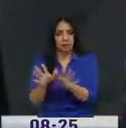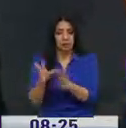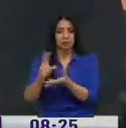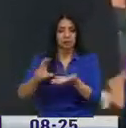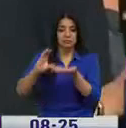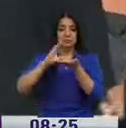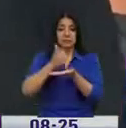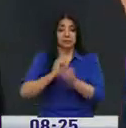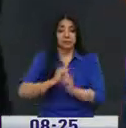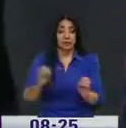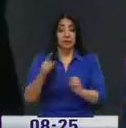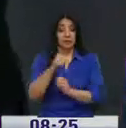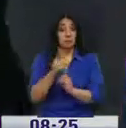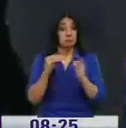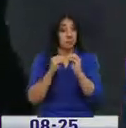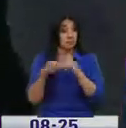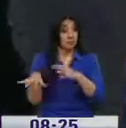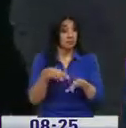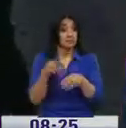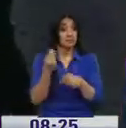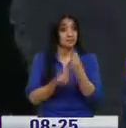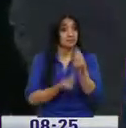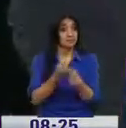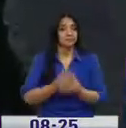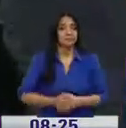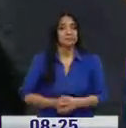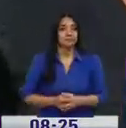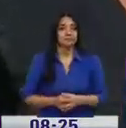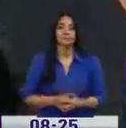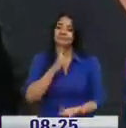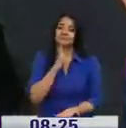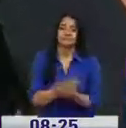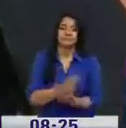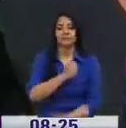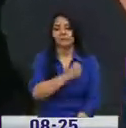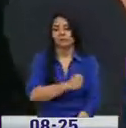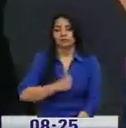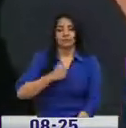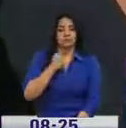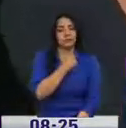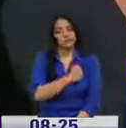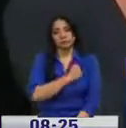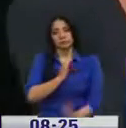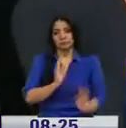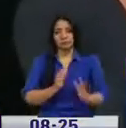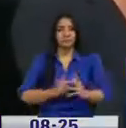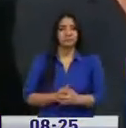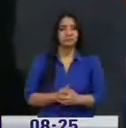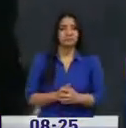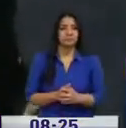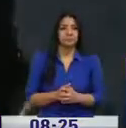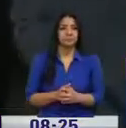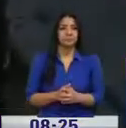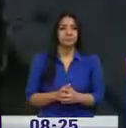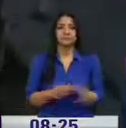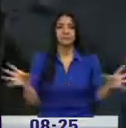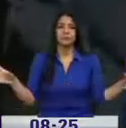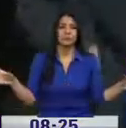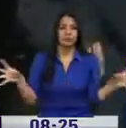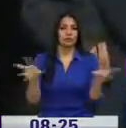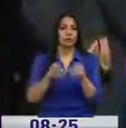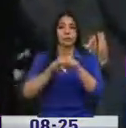¿ustedes prevén tomar más acciones? Desgraciadamente, debo reconocer de que todas las los transportistas, todas